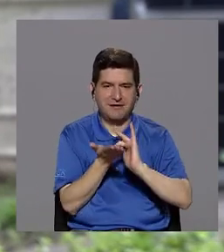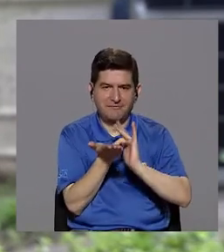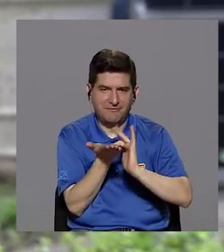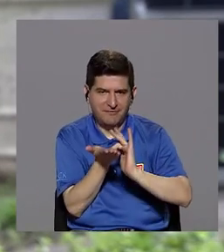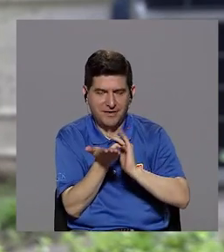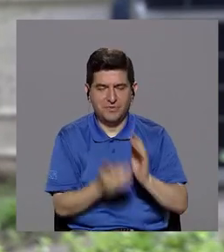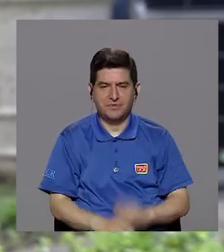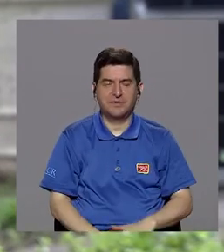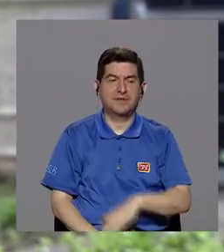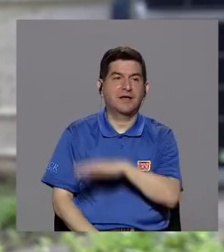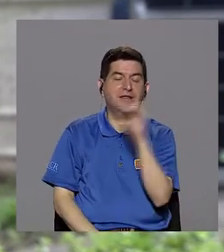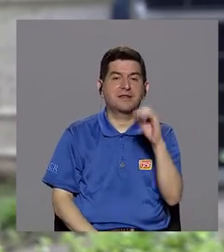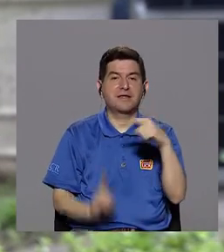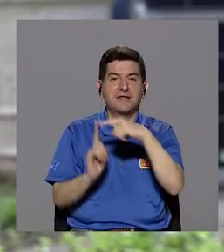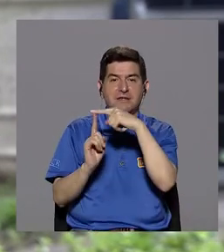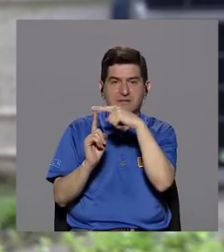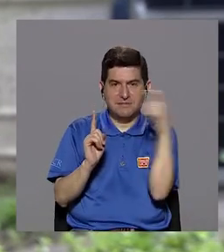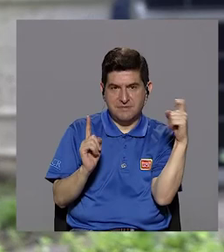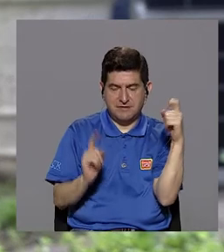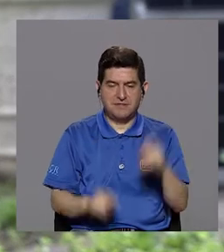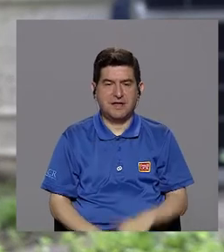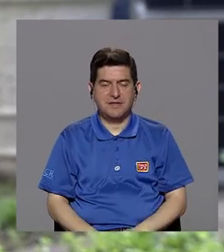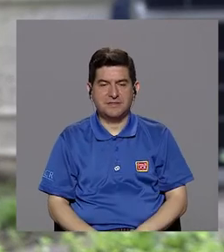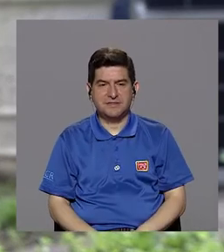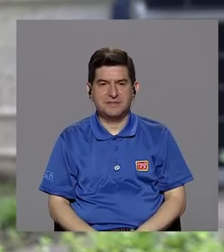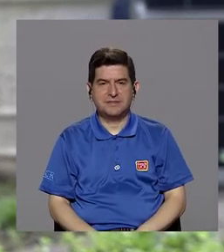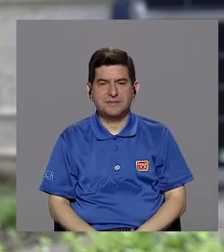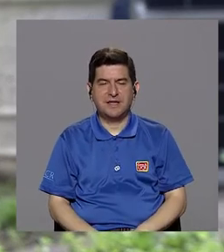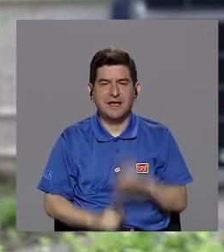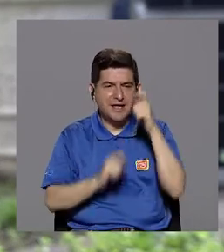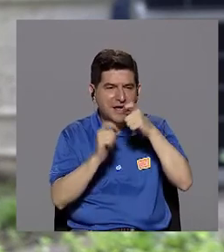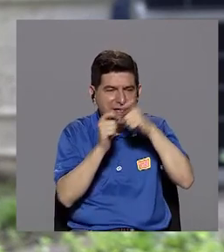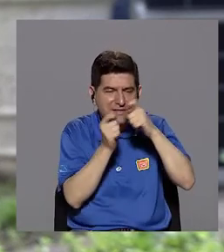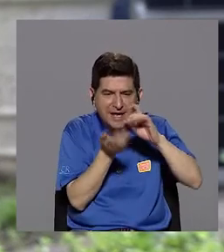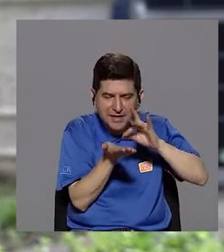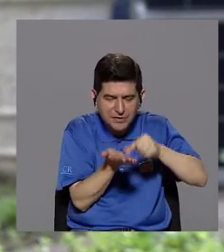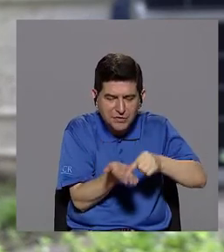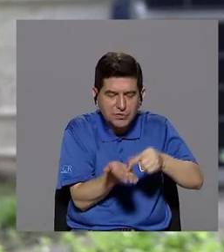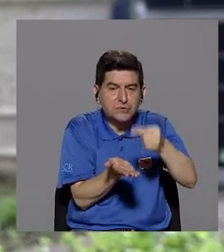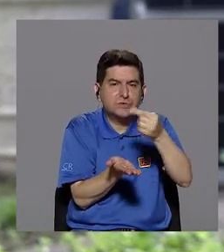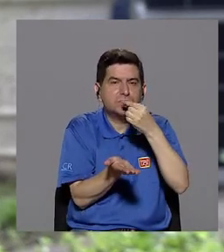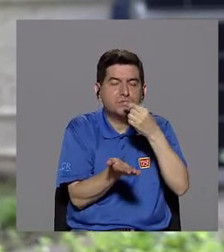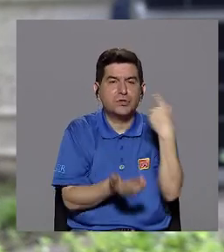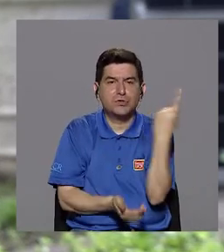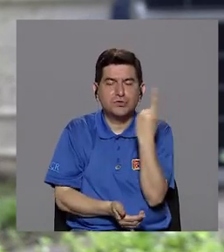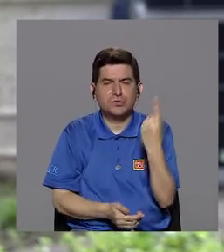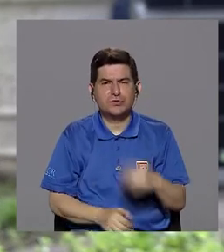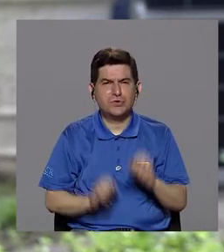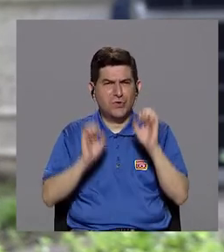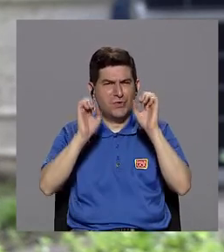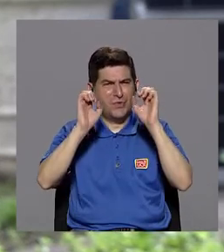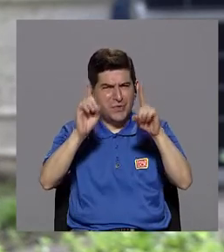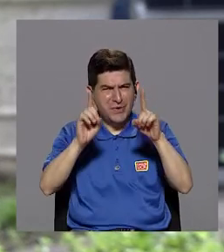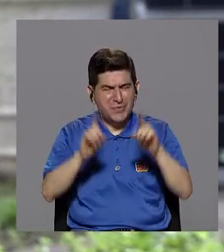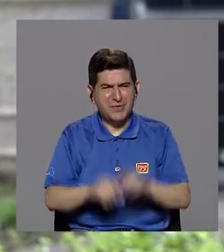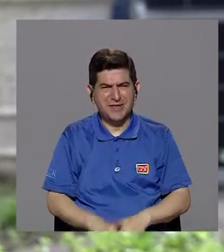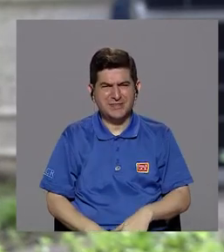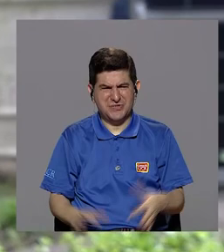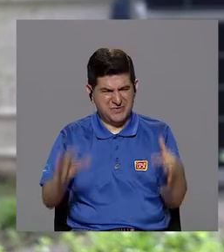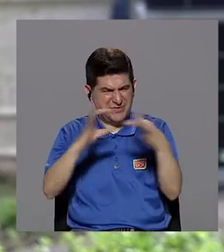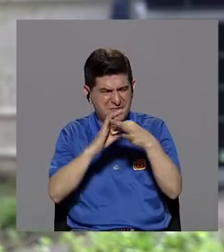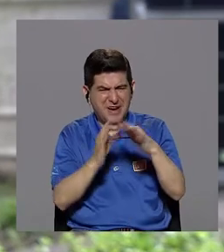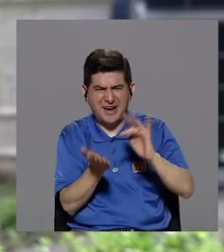Farmacia y desde la parte de medicamentos vimos que solamente educar sobre